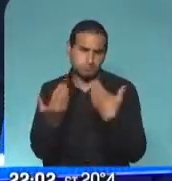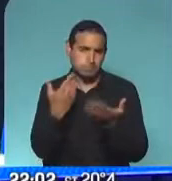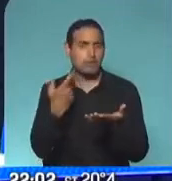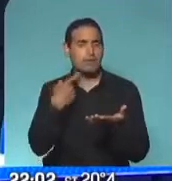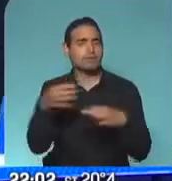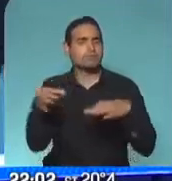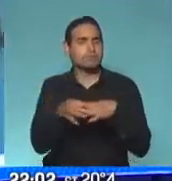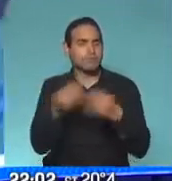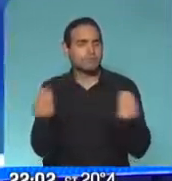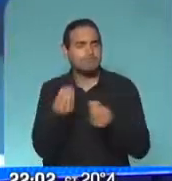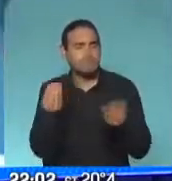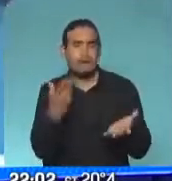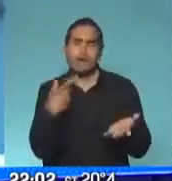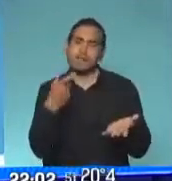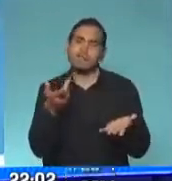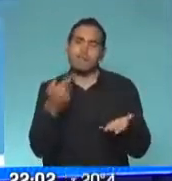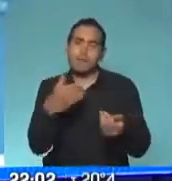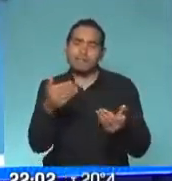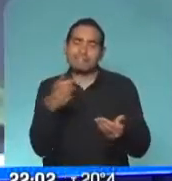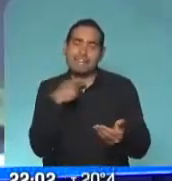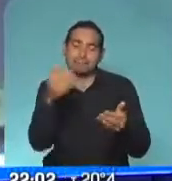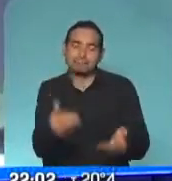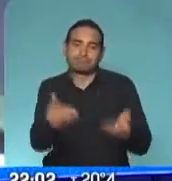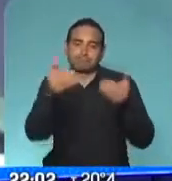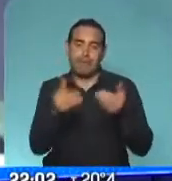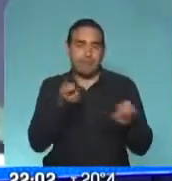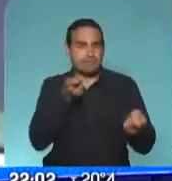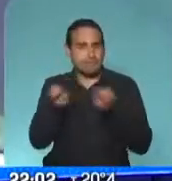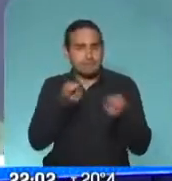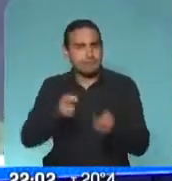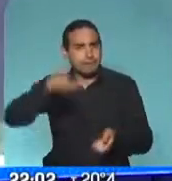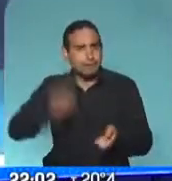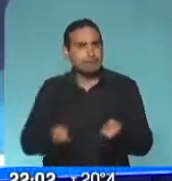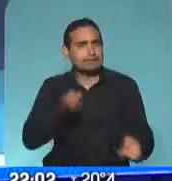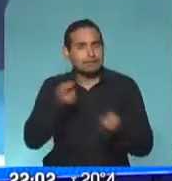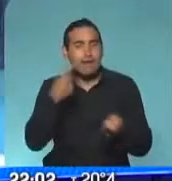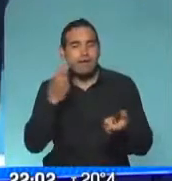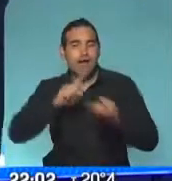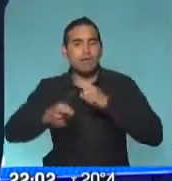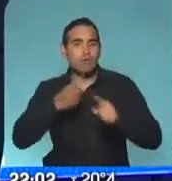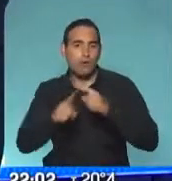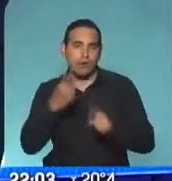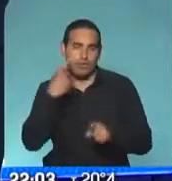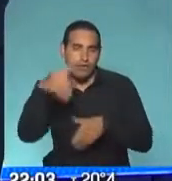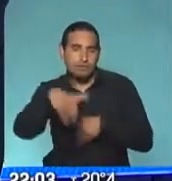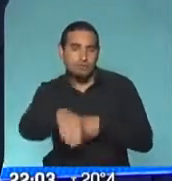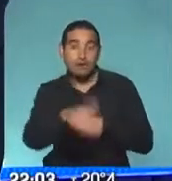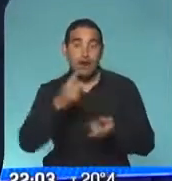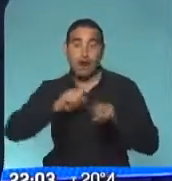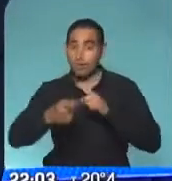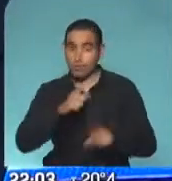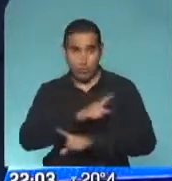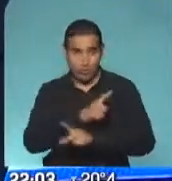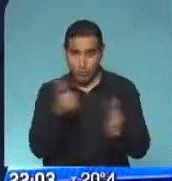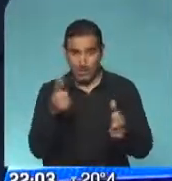asumieron es adelantar en lo posible, intensificar las negociaciones para llegar a algún tipo de acuerdo en los próximos días. Si no hay acuerdo para